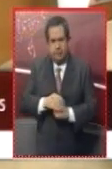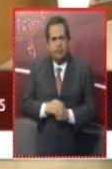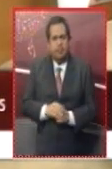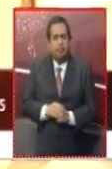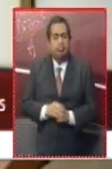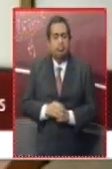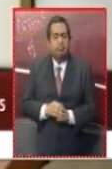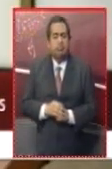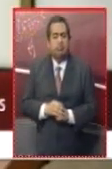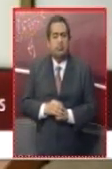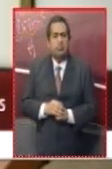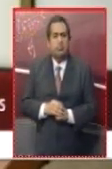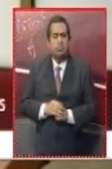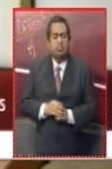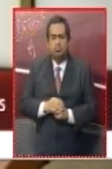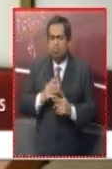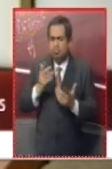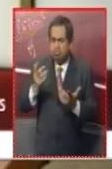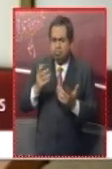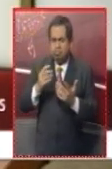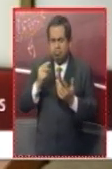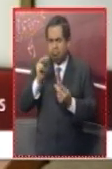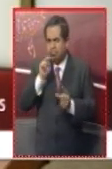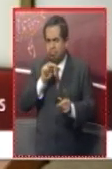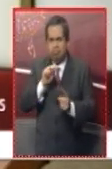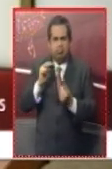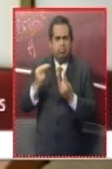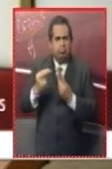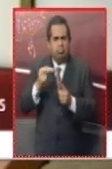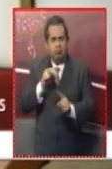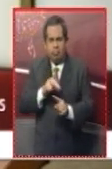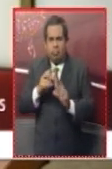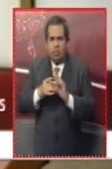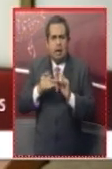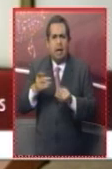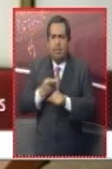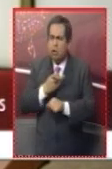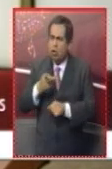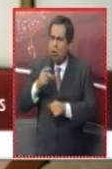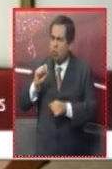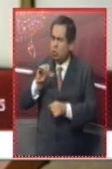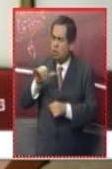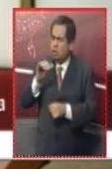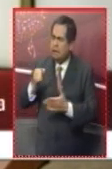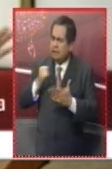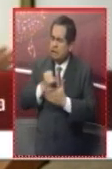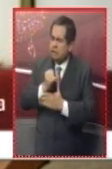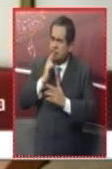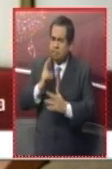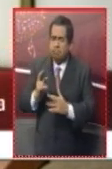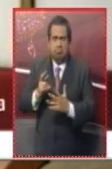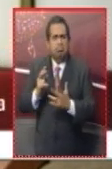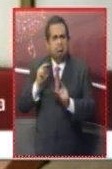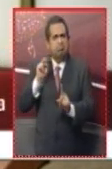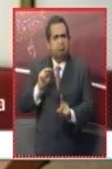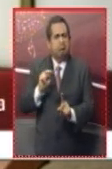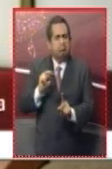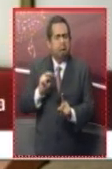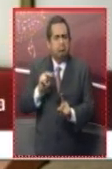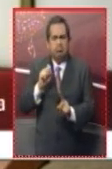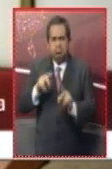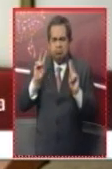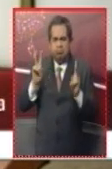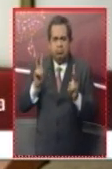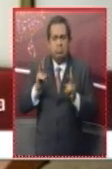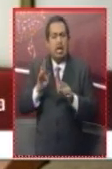Pues existen varias ópticas desde donde ver esta resolución de la Corte o el tema en sí mismo, como